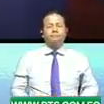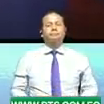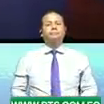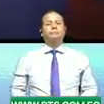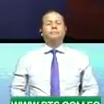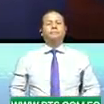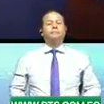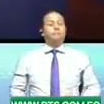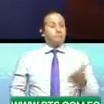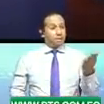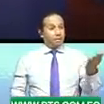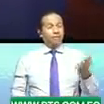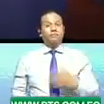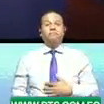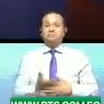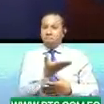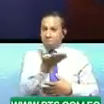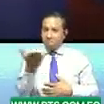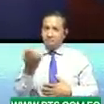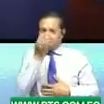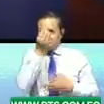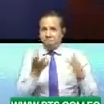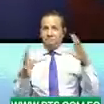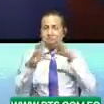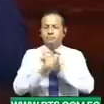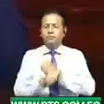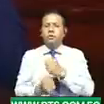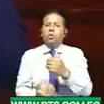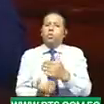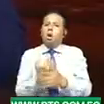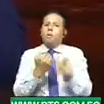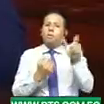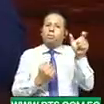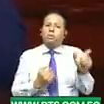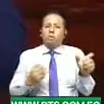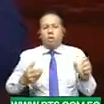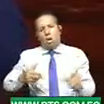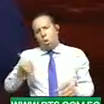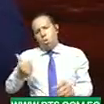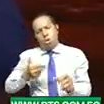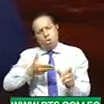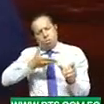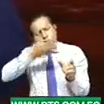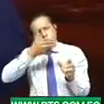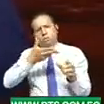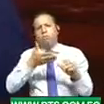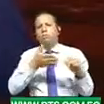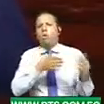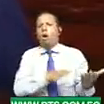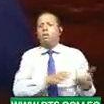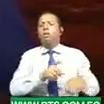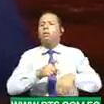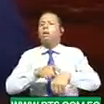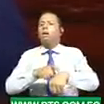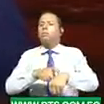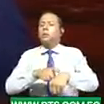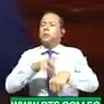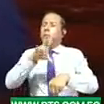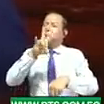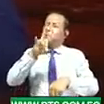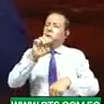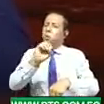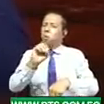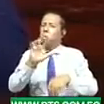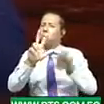canalis buenas noches amigos televidentes un nuevo caso de sicariato es lo que se registró a eso de las 7 u 8 de la noche